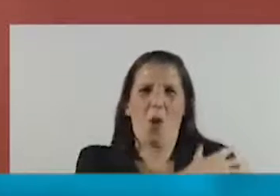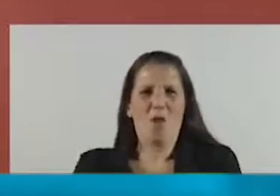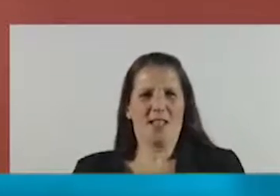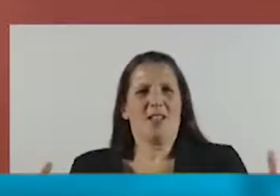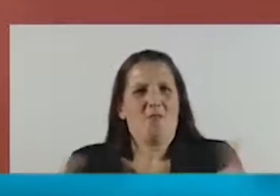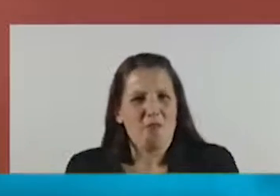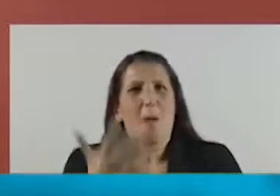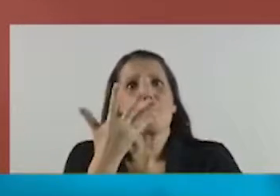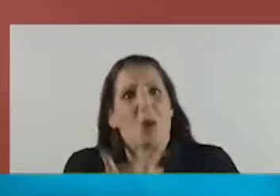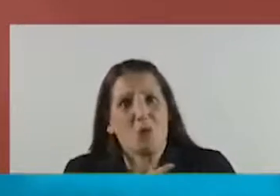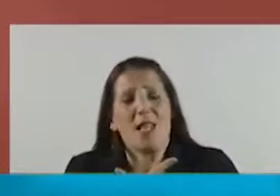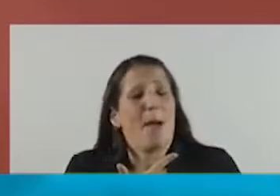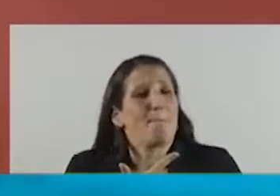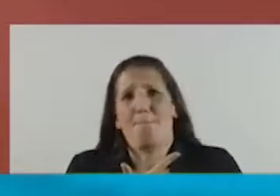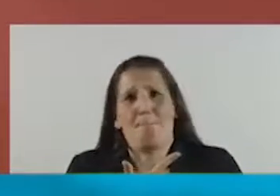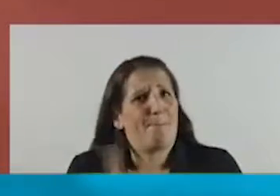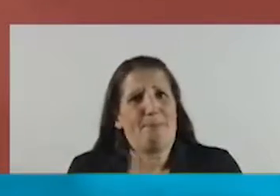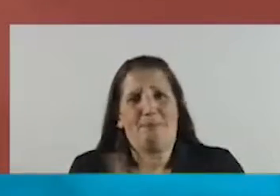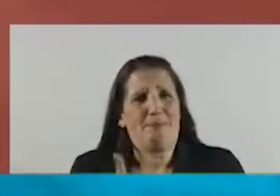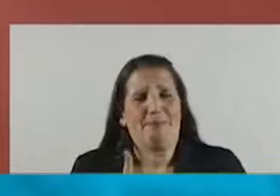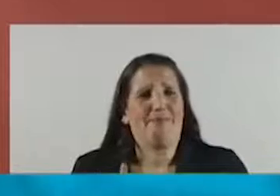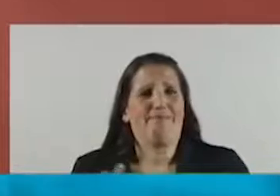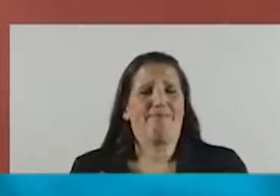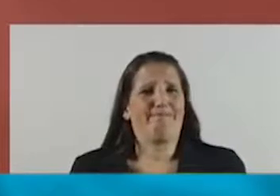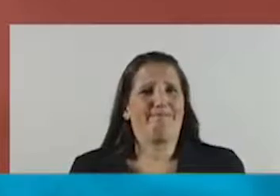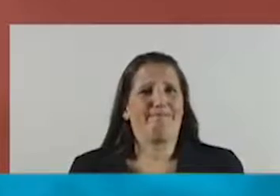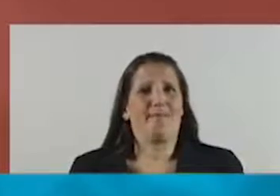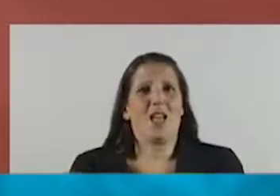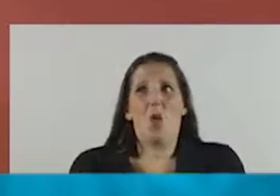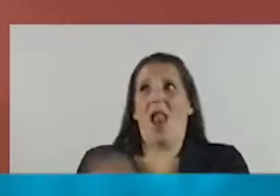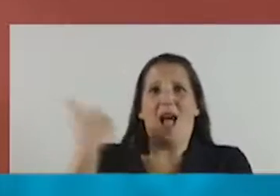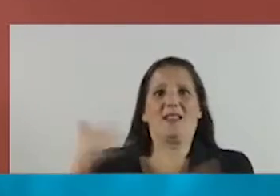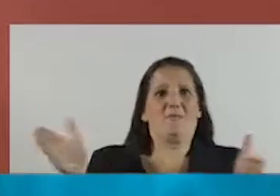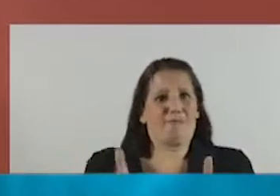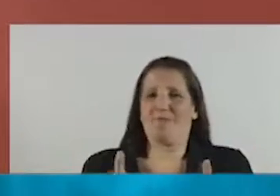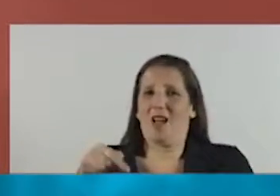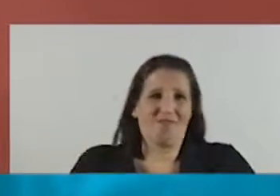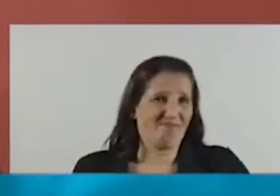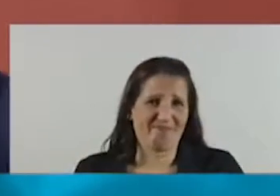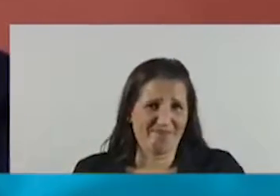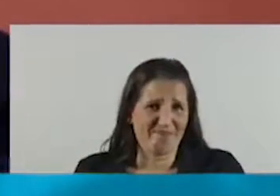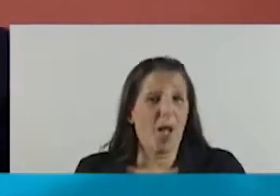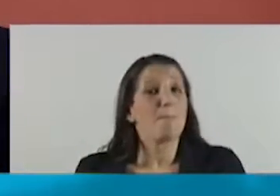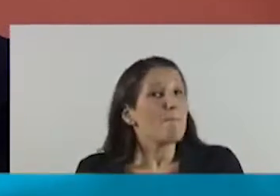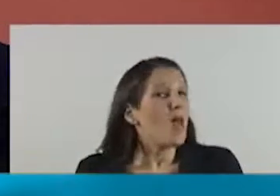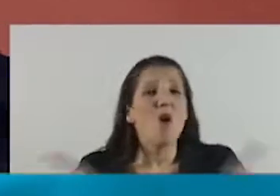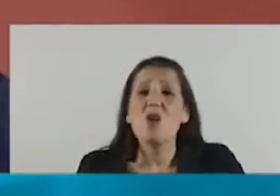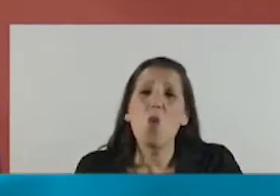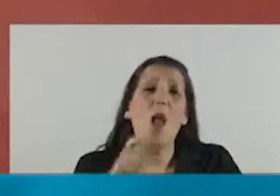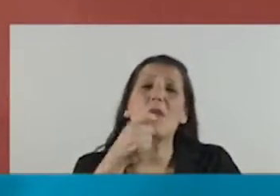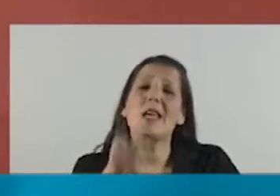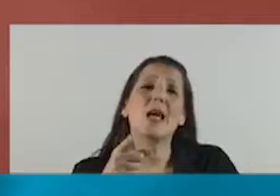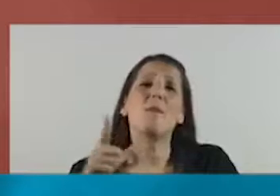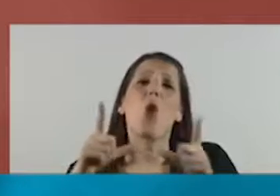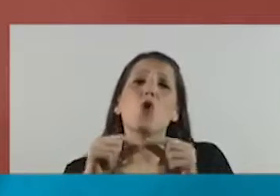como sucedió durante las mediciones anteriores pero no queremos que el país pueda progresar escondiendo los datos como